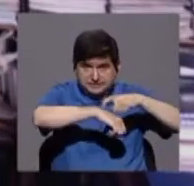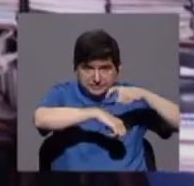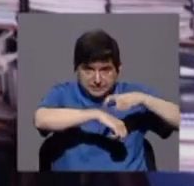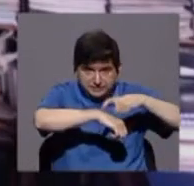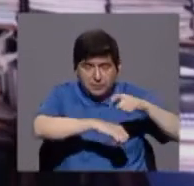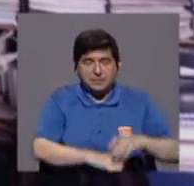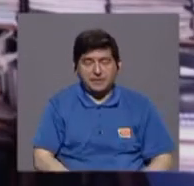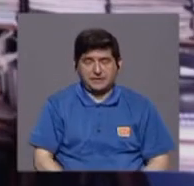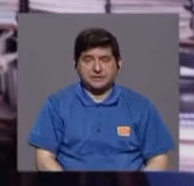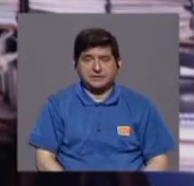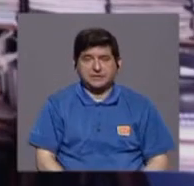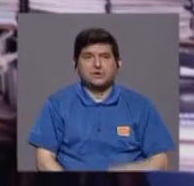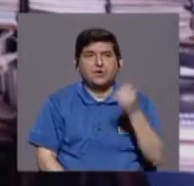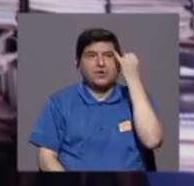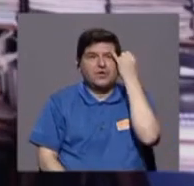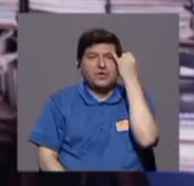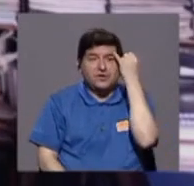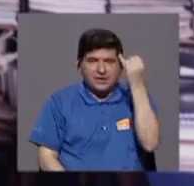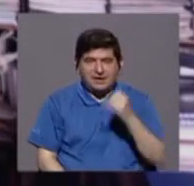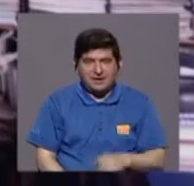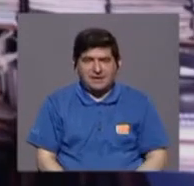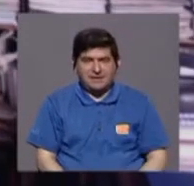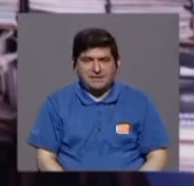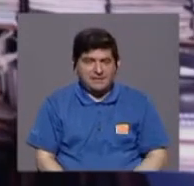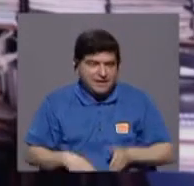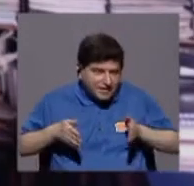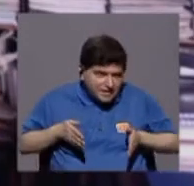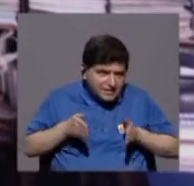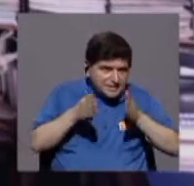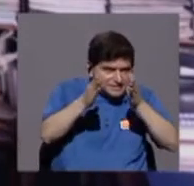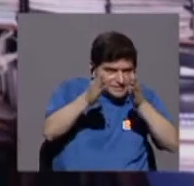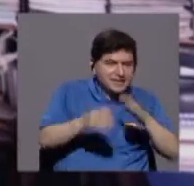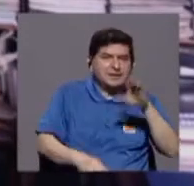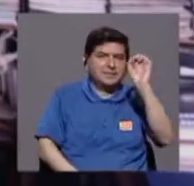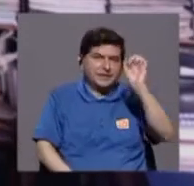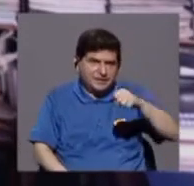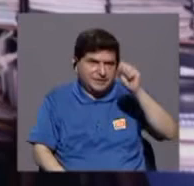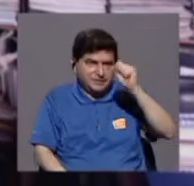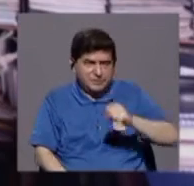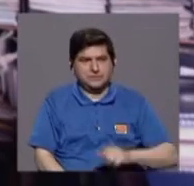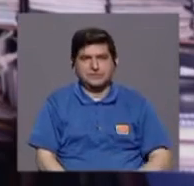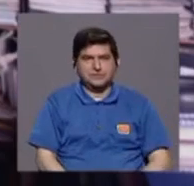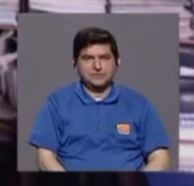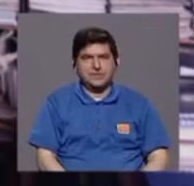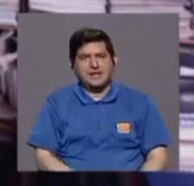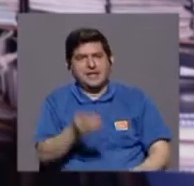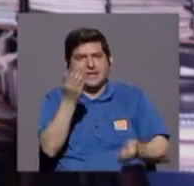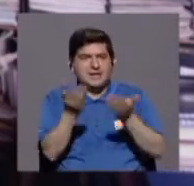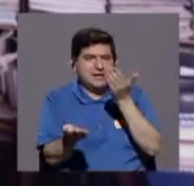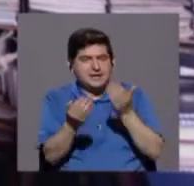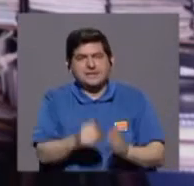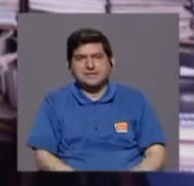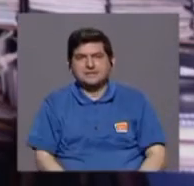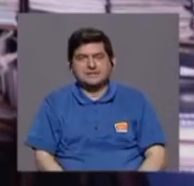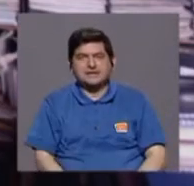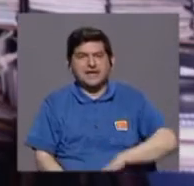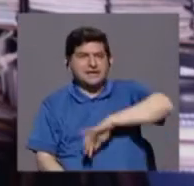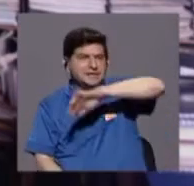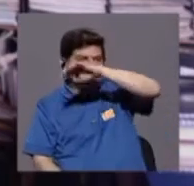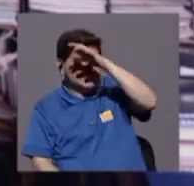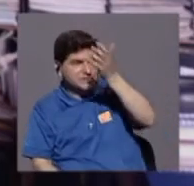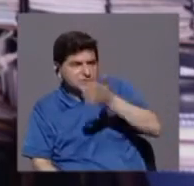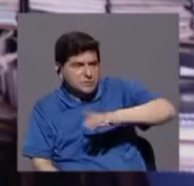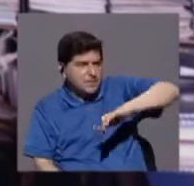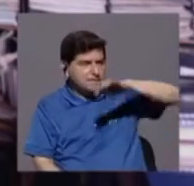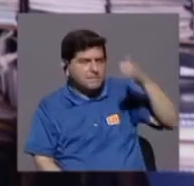eje de salida, ¿verdad? Va a haber naturalmente es un poco la ruta a través de los montes del